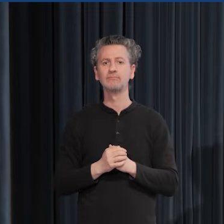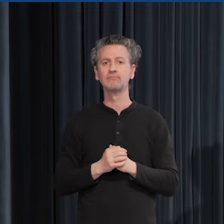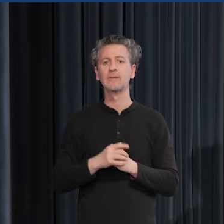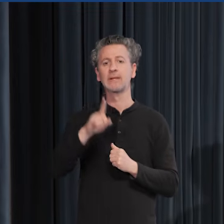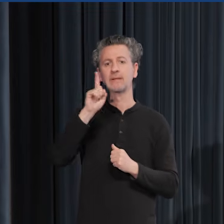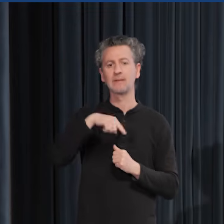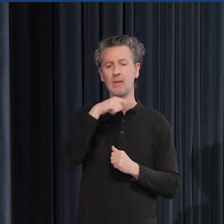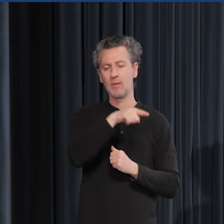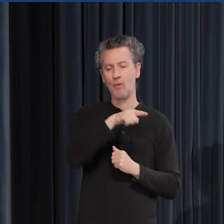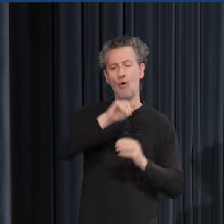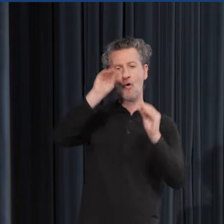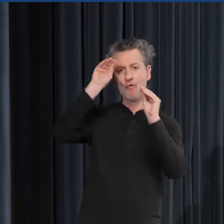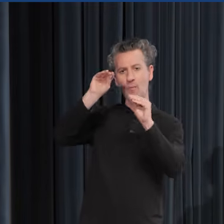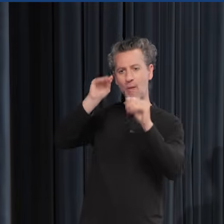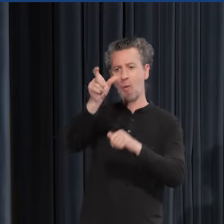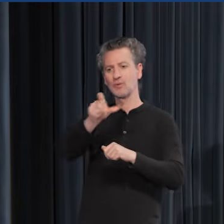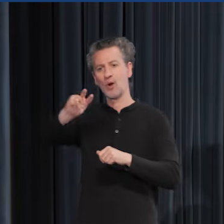es formador de formadores.